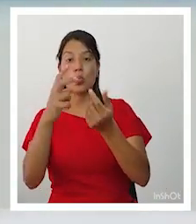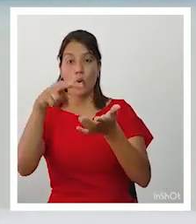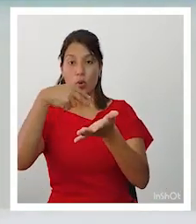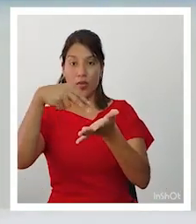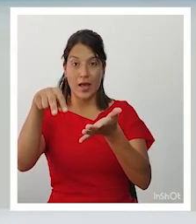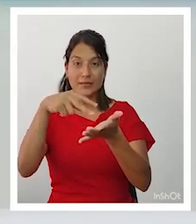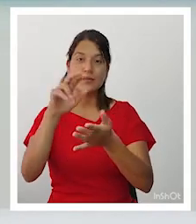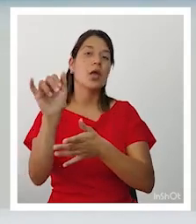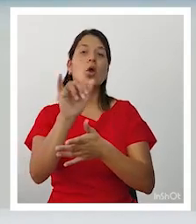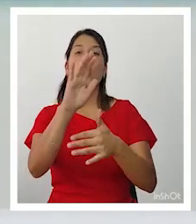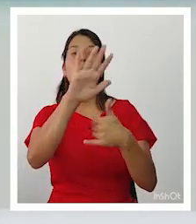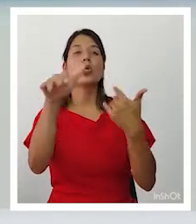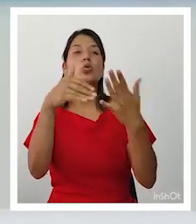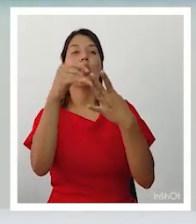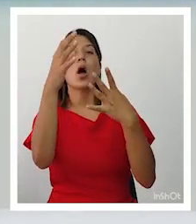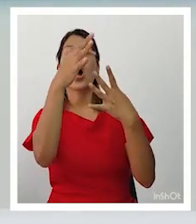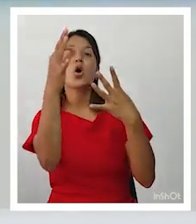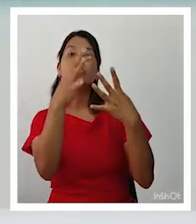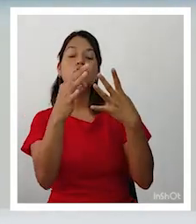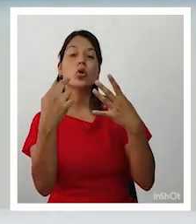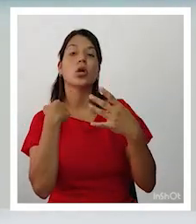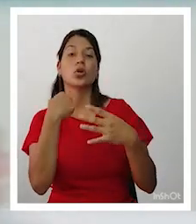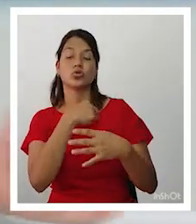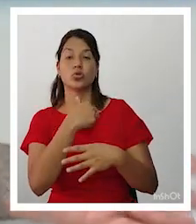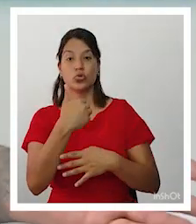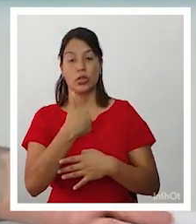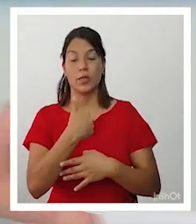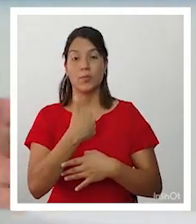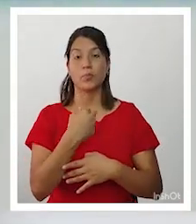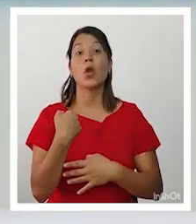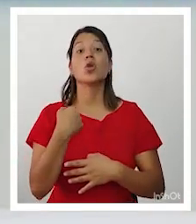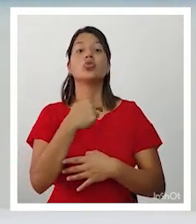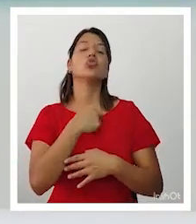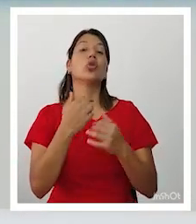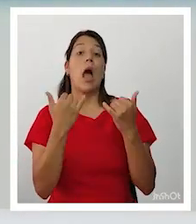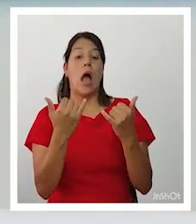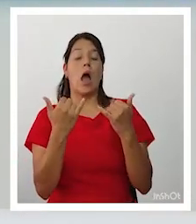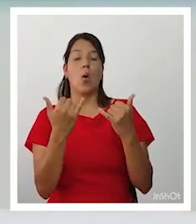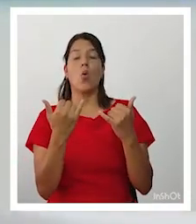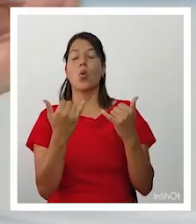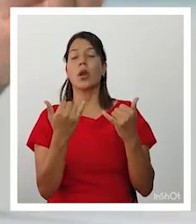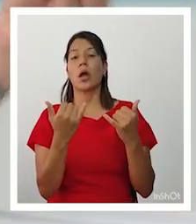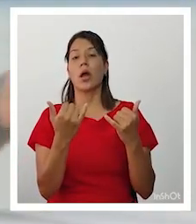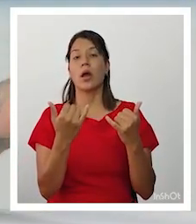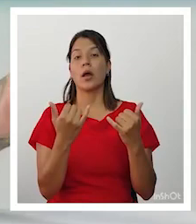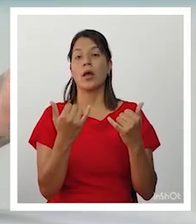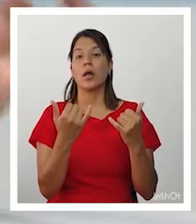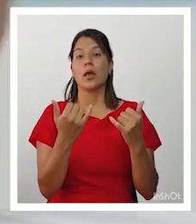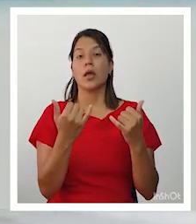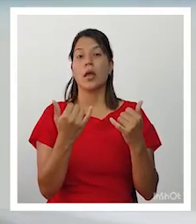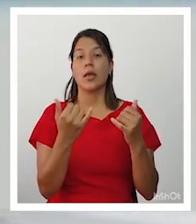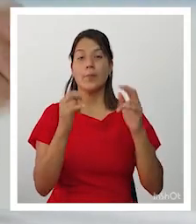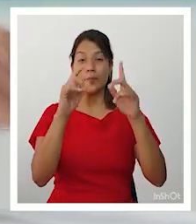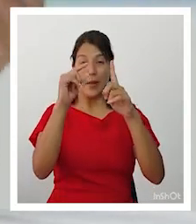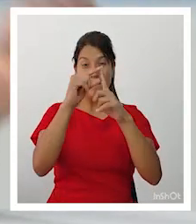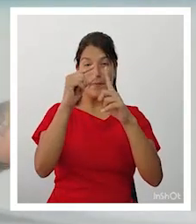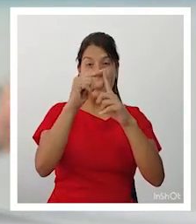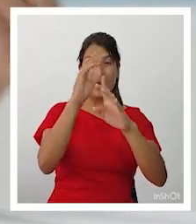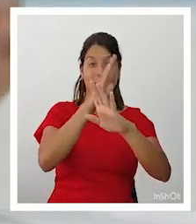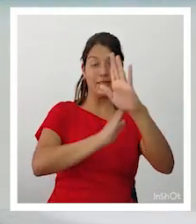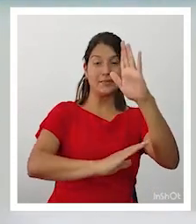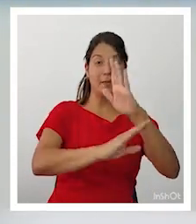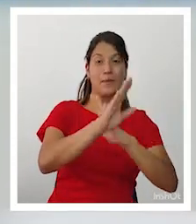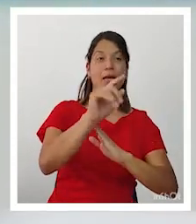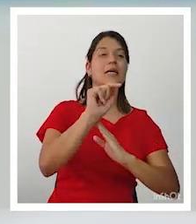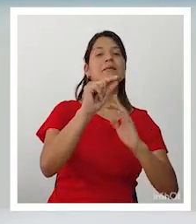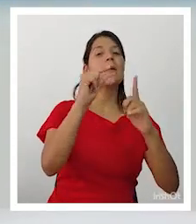todas las acciones que nosotros hemos tenido. Nosotros estamos ahorita mismo como el término discapacidad, que el término discapacidad es